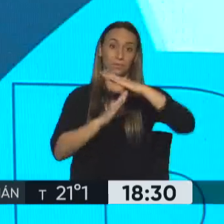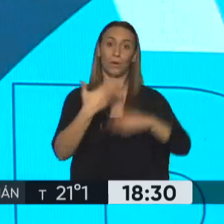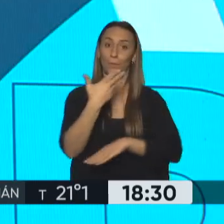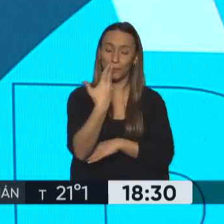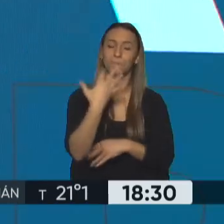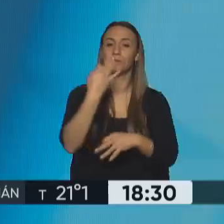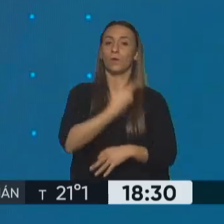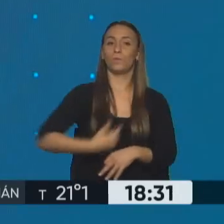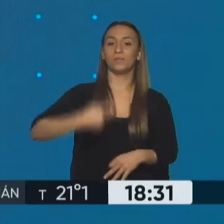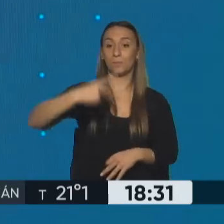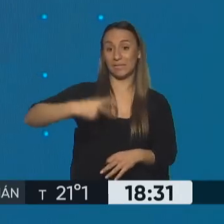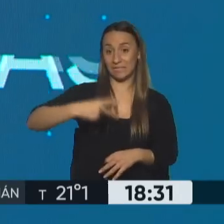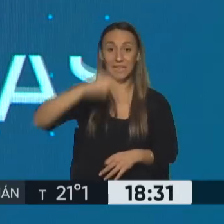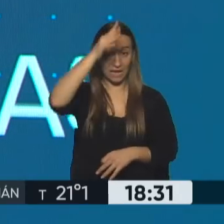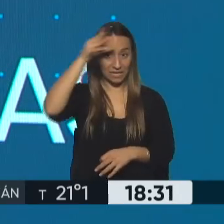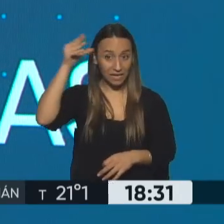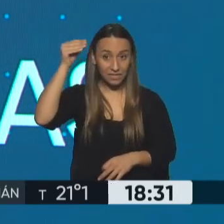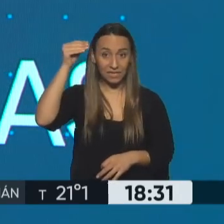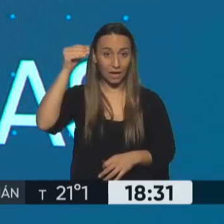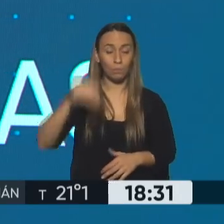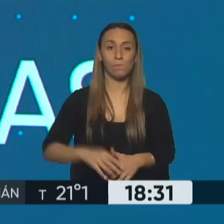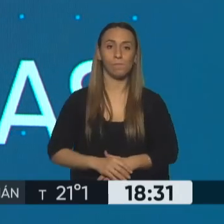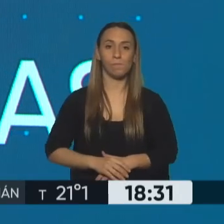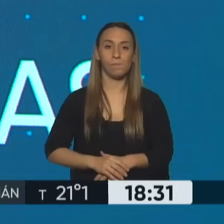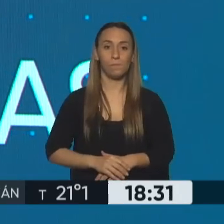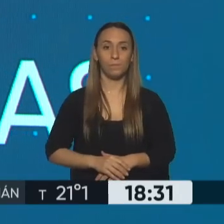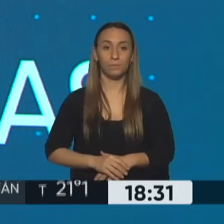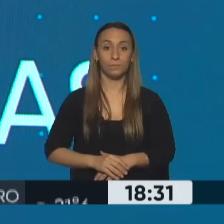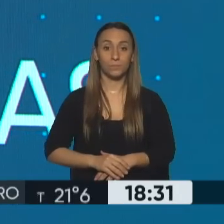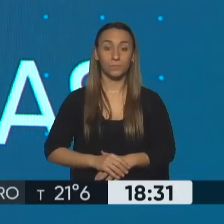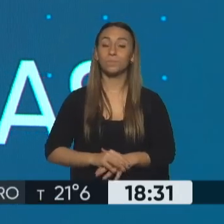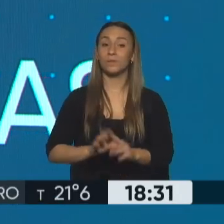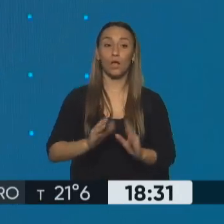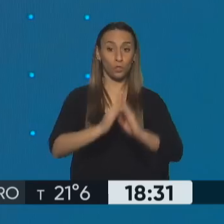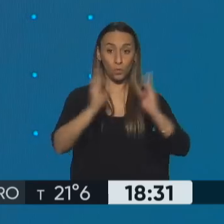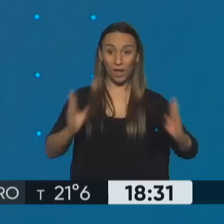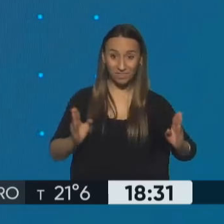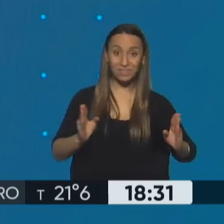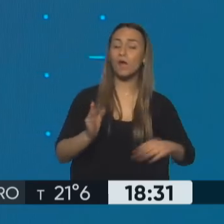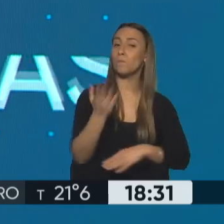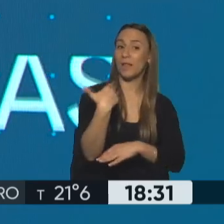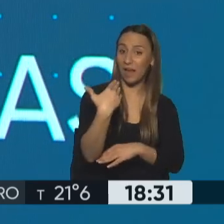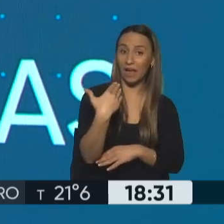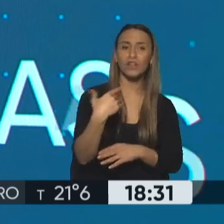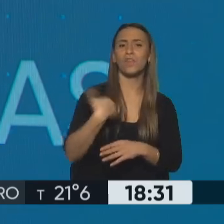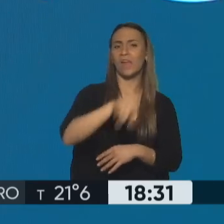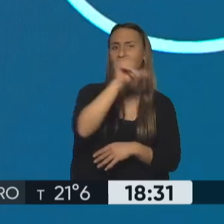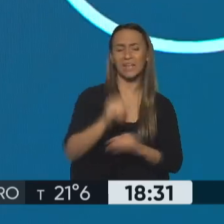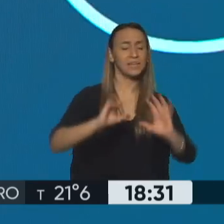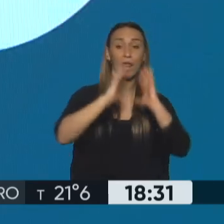la vicepresidenta de la Nación, Cristina Fernández de Kirchner. Todo lo que pasó en el plenario, en este acto y todo lo que pasa en la Argentina y en